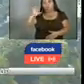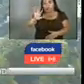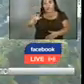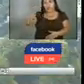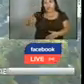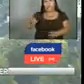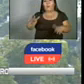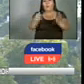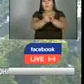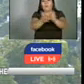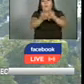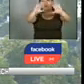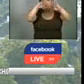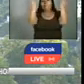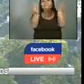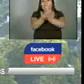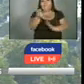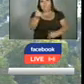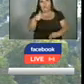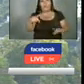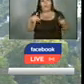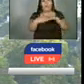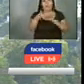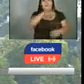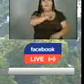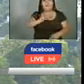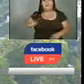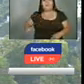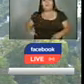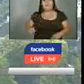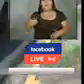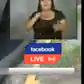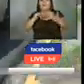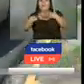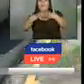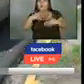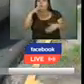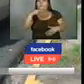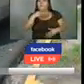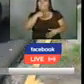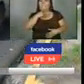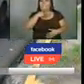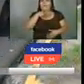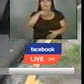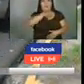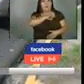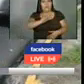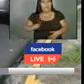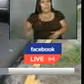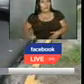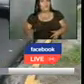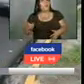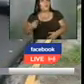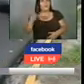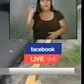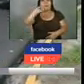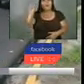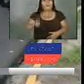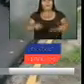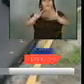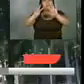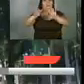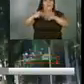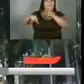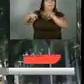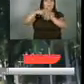inflacionaria mundial y que afecta al país. Sostuvo que la inflación que actualmente se tiene en El Salvador es del 7 por ciento sumado